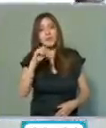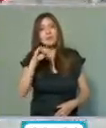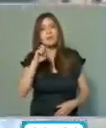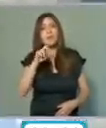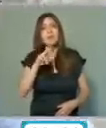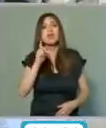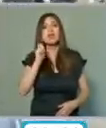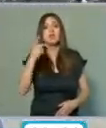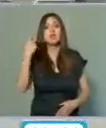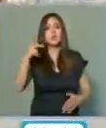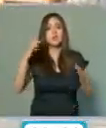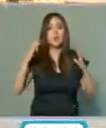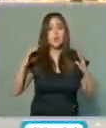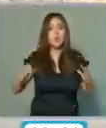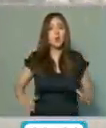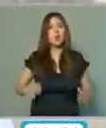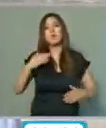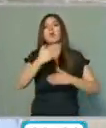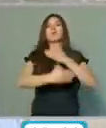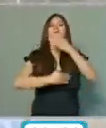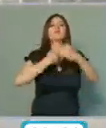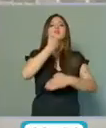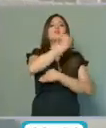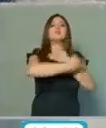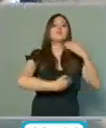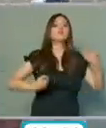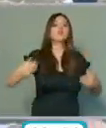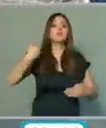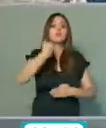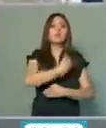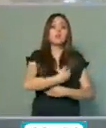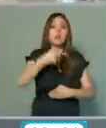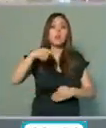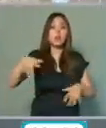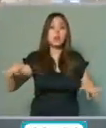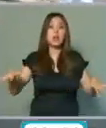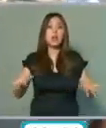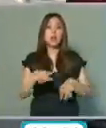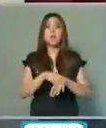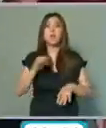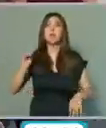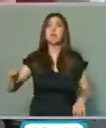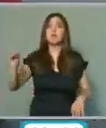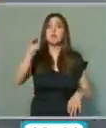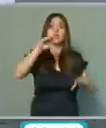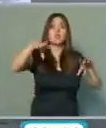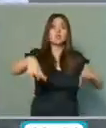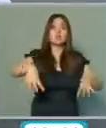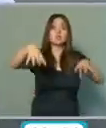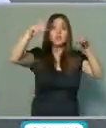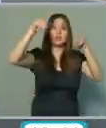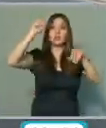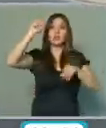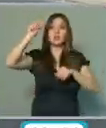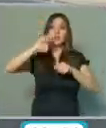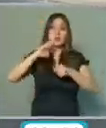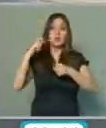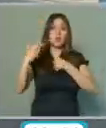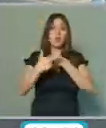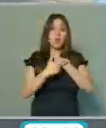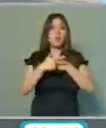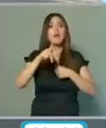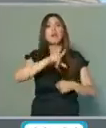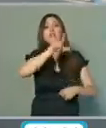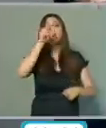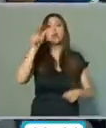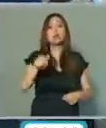momia que se les pierde y que la llevan en un circo por Europa, ya años después se recuperó la momia de Fray